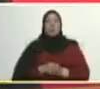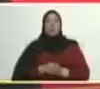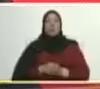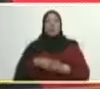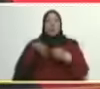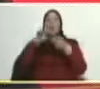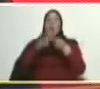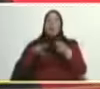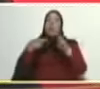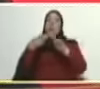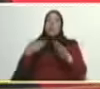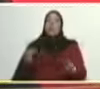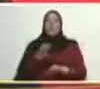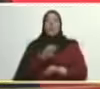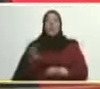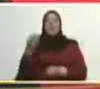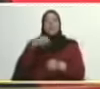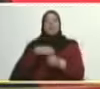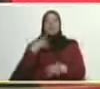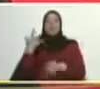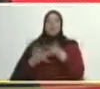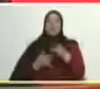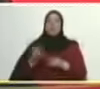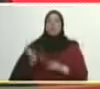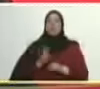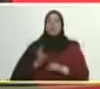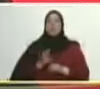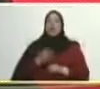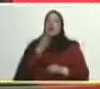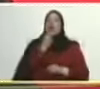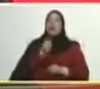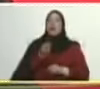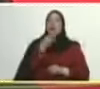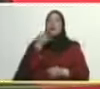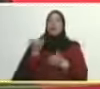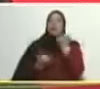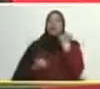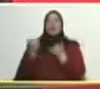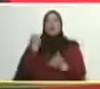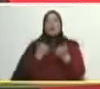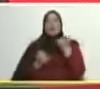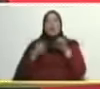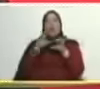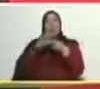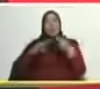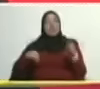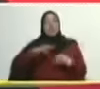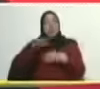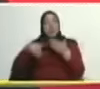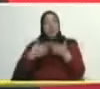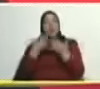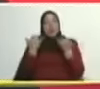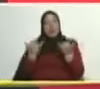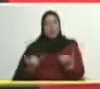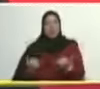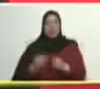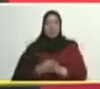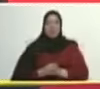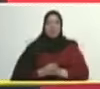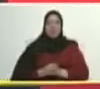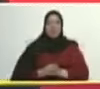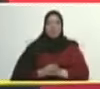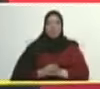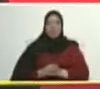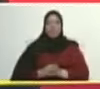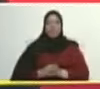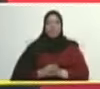paz y perpetúa la impunidad de países como Israel, que pretende extender el conflicto a nivel regional. El veto